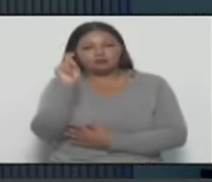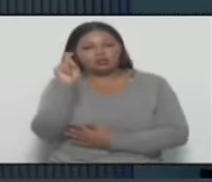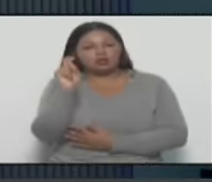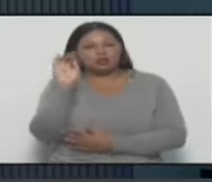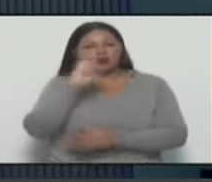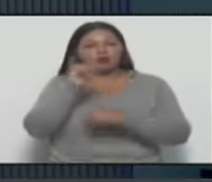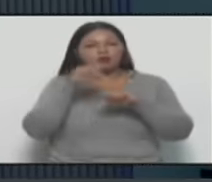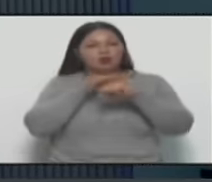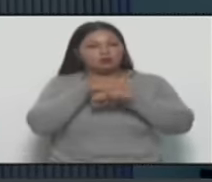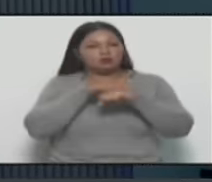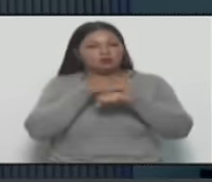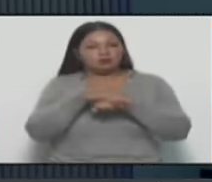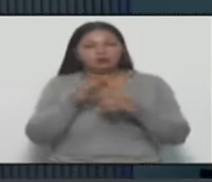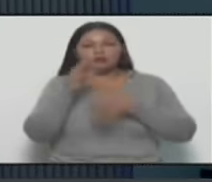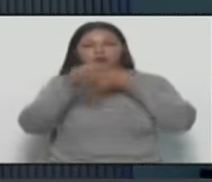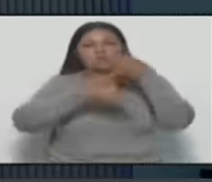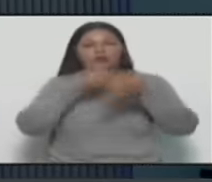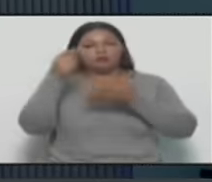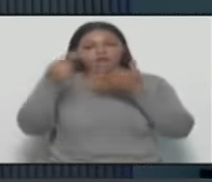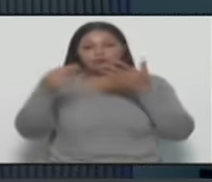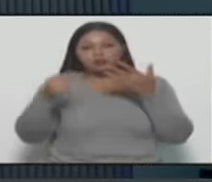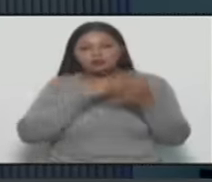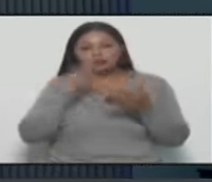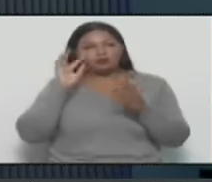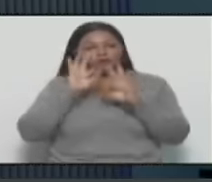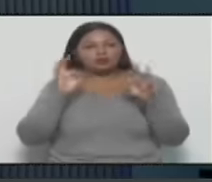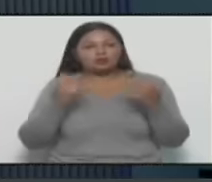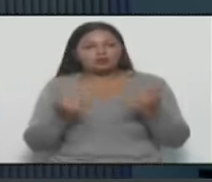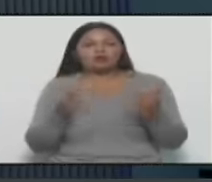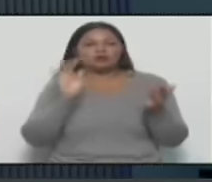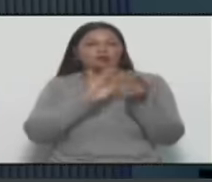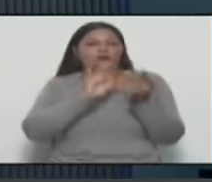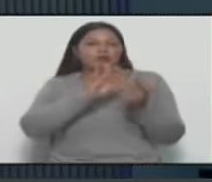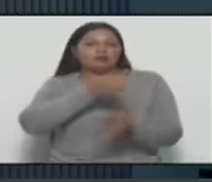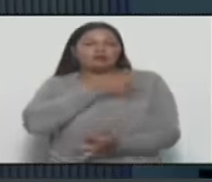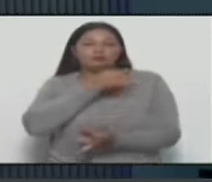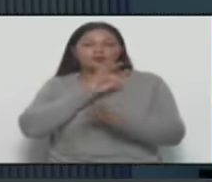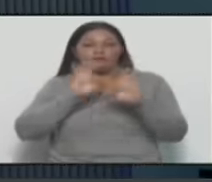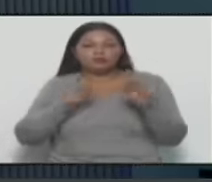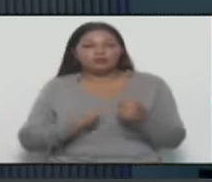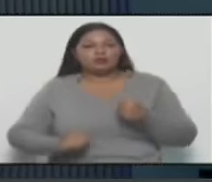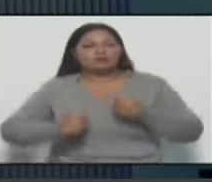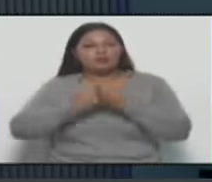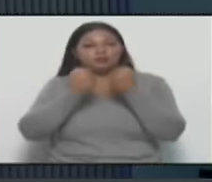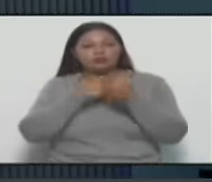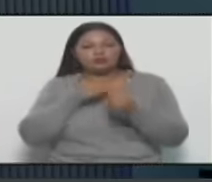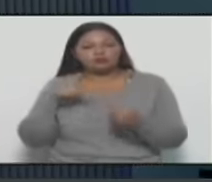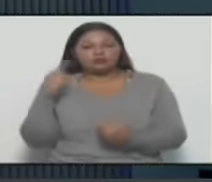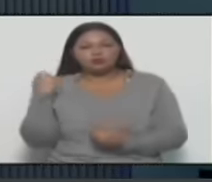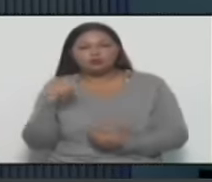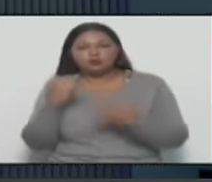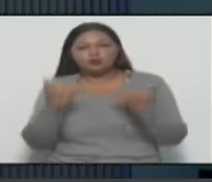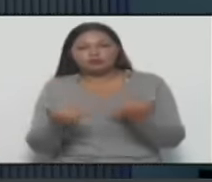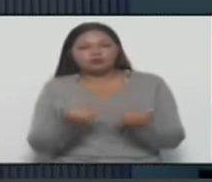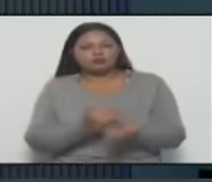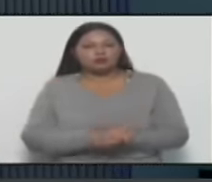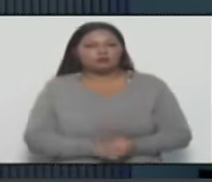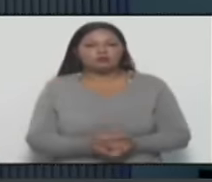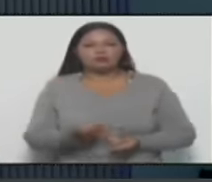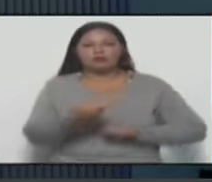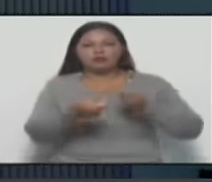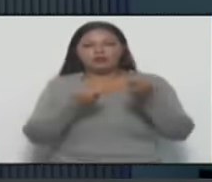bueno, explicando a detalle todo lo que se ha generado a través de las redes sociales, el impacto que tiene y además cómo